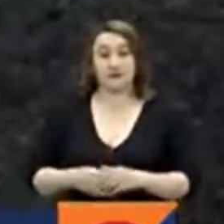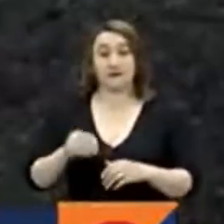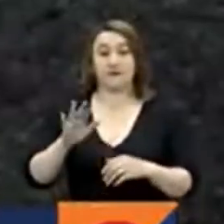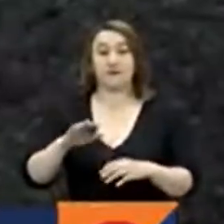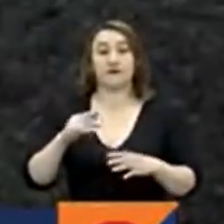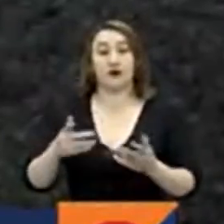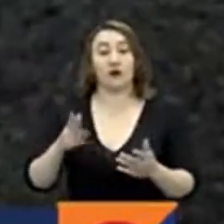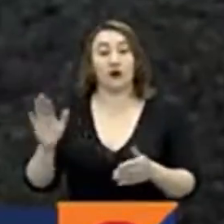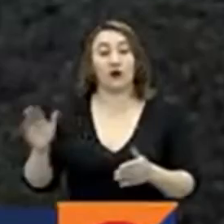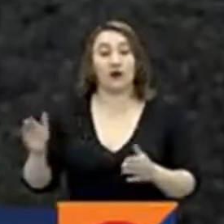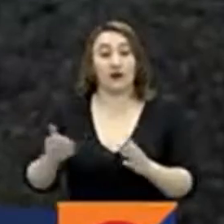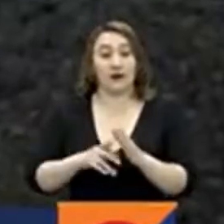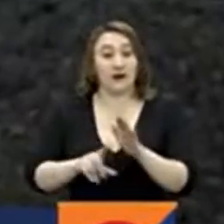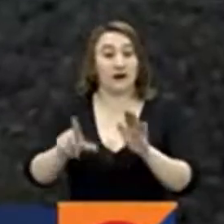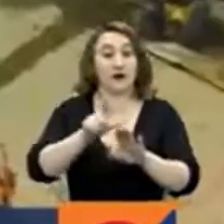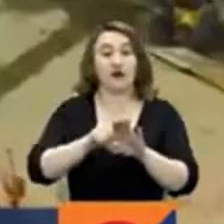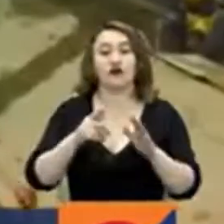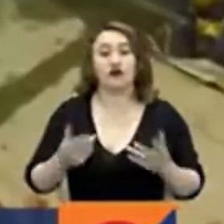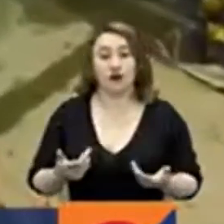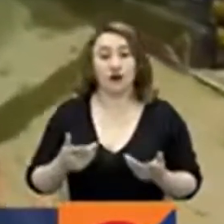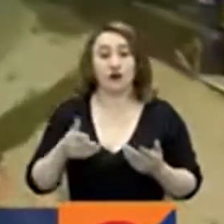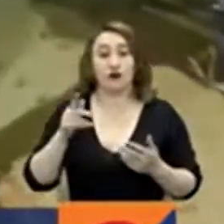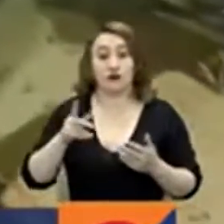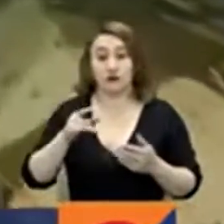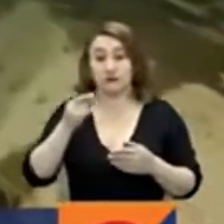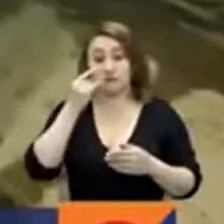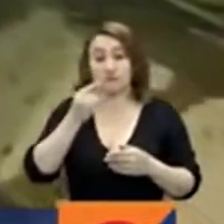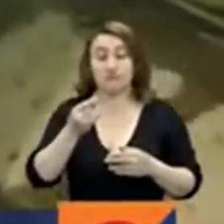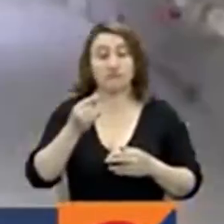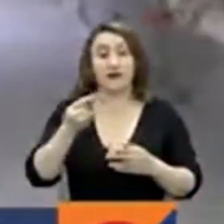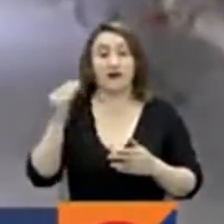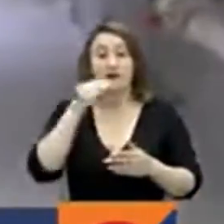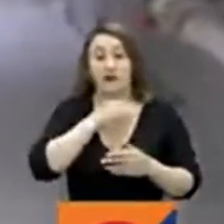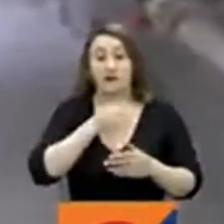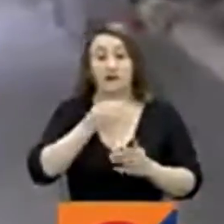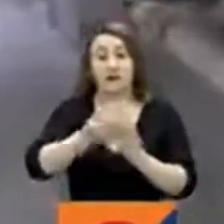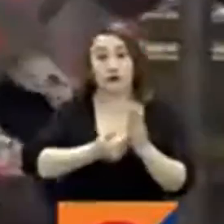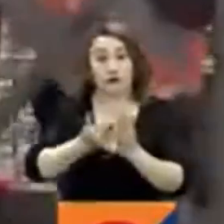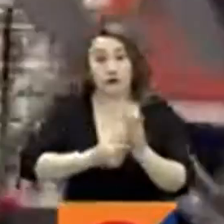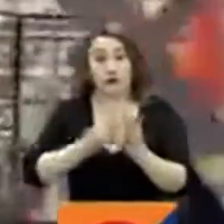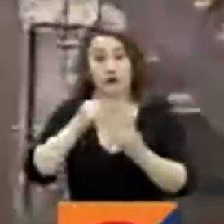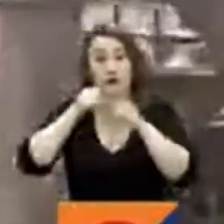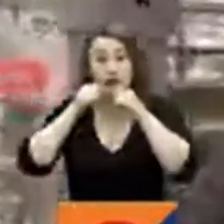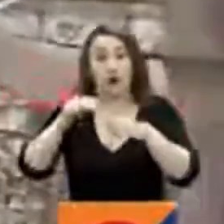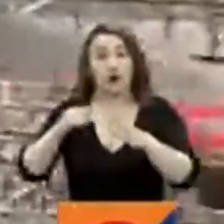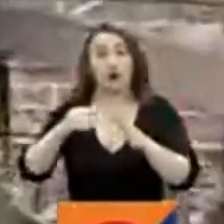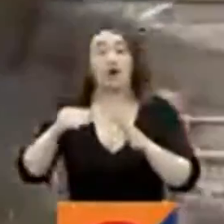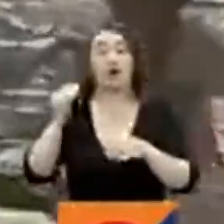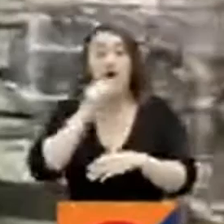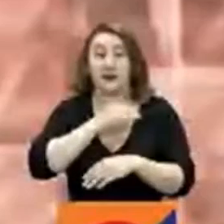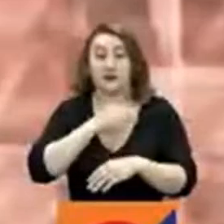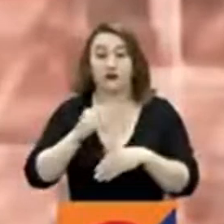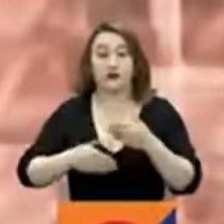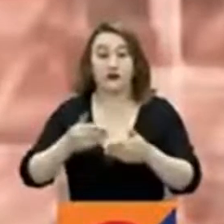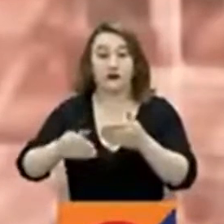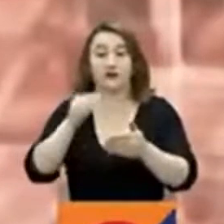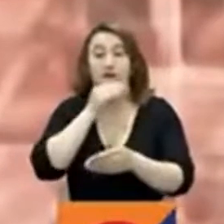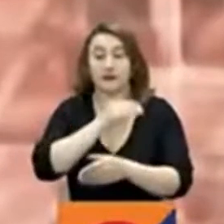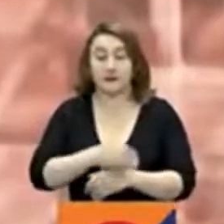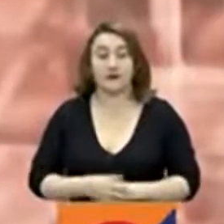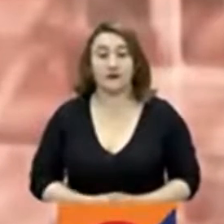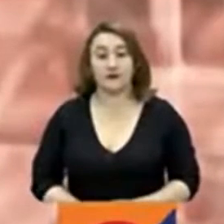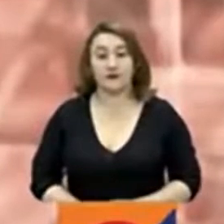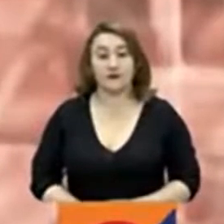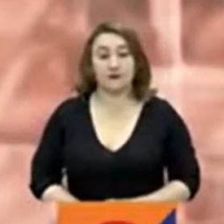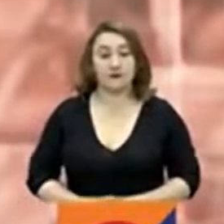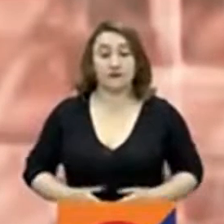como interés indebido en la celebración de contratos, falsedad ideológica en documento público y fraude procesal. A lo